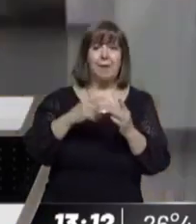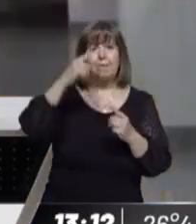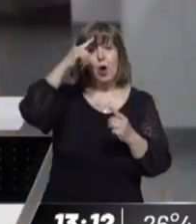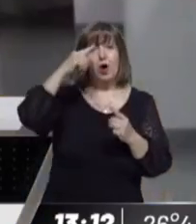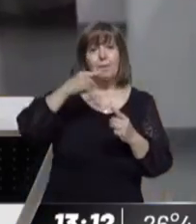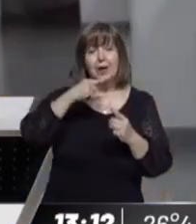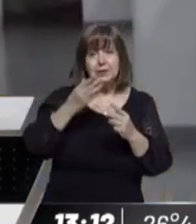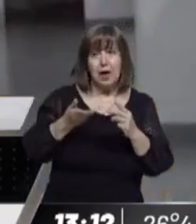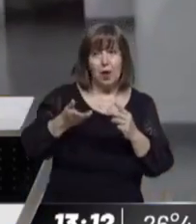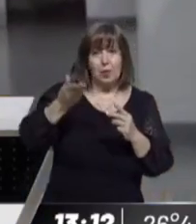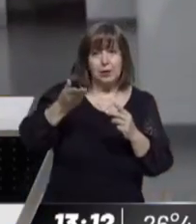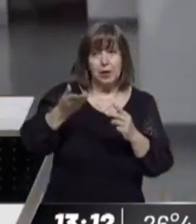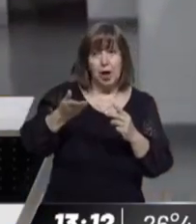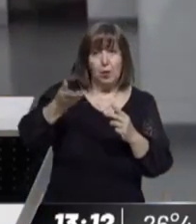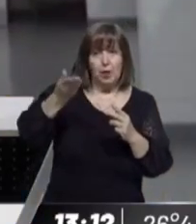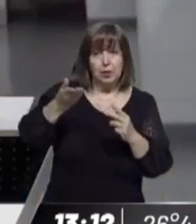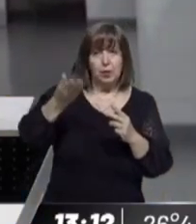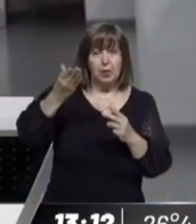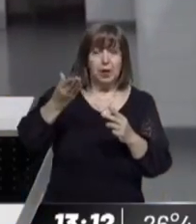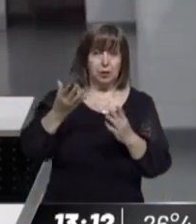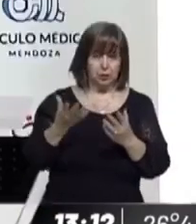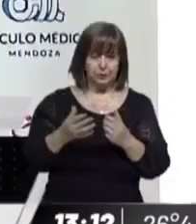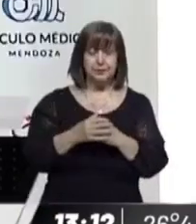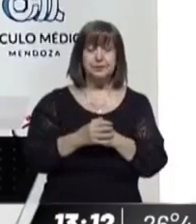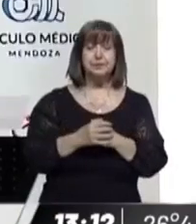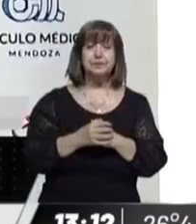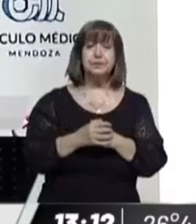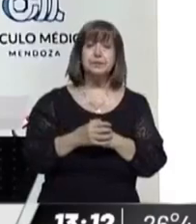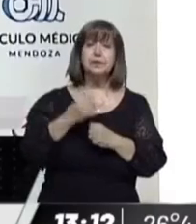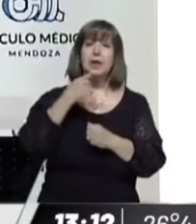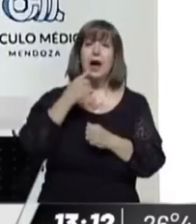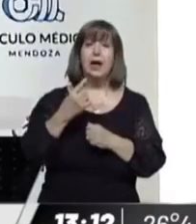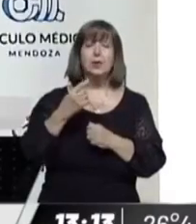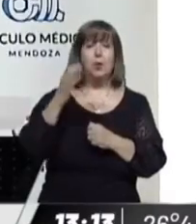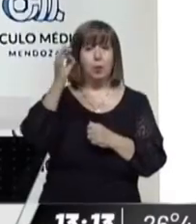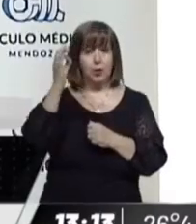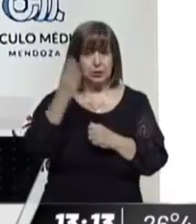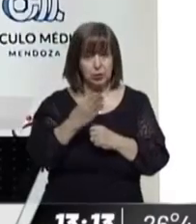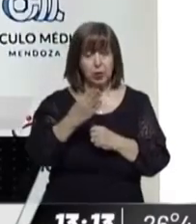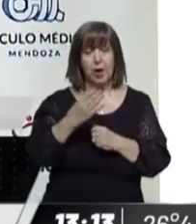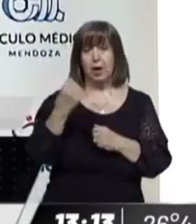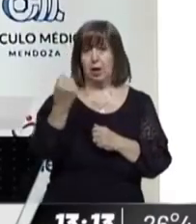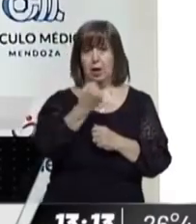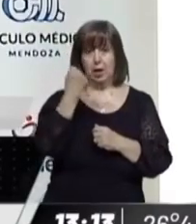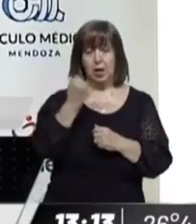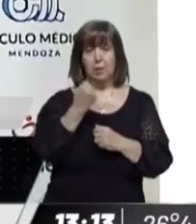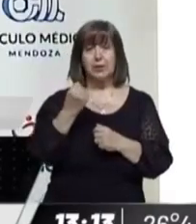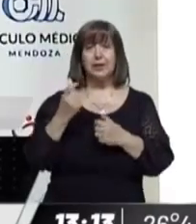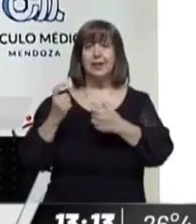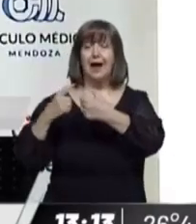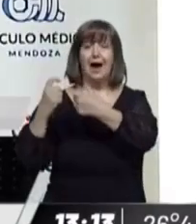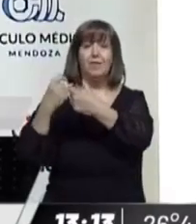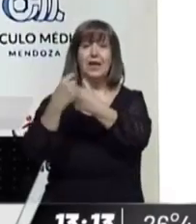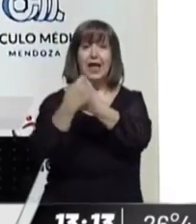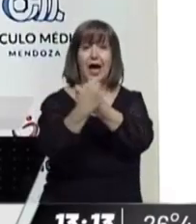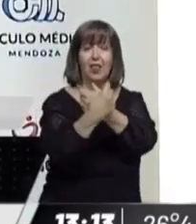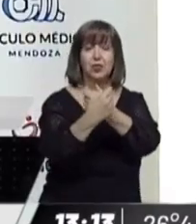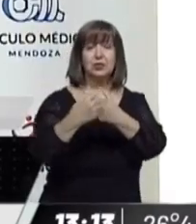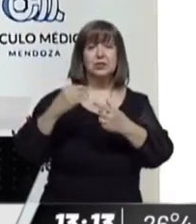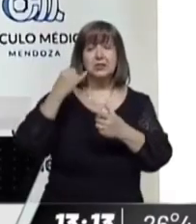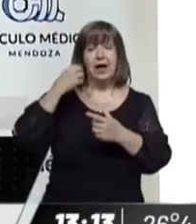de acuerdo al al índice de precio del consumidor hay un porcentaje importante de afiliados de distintas